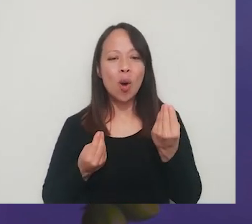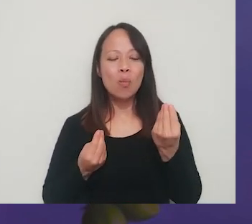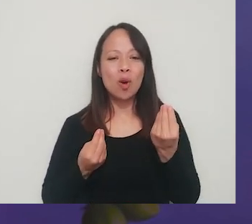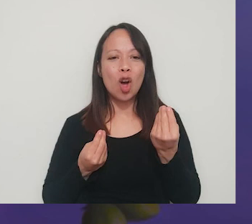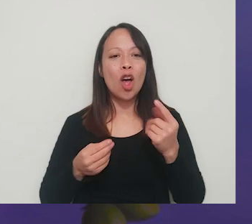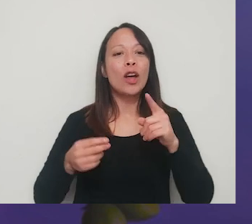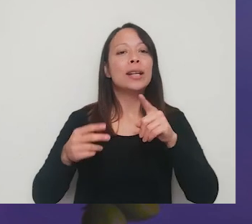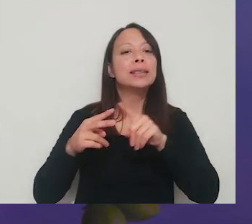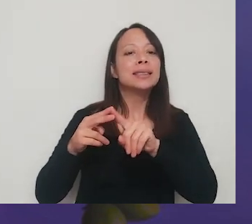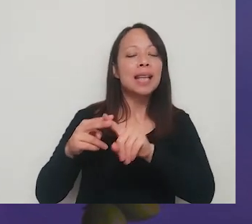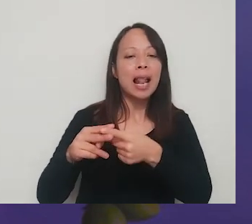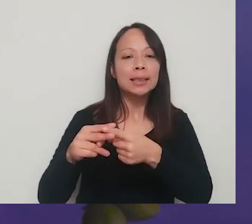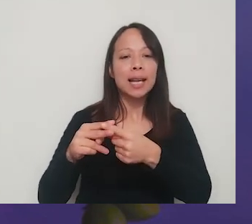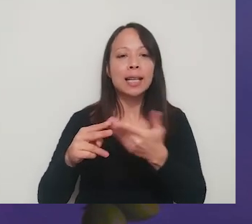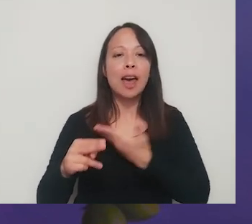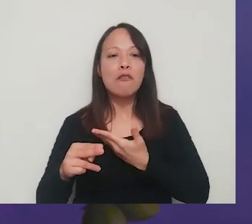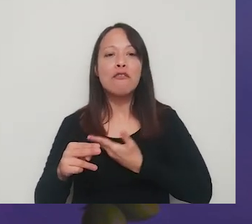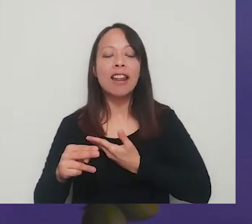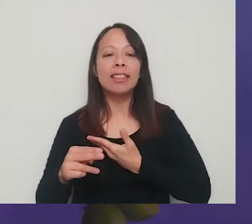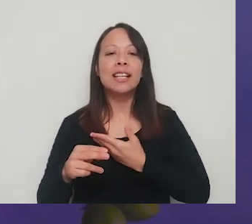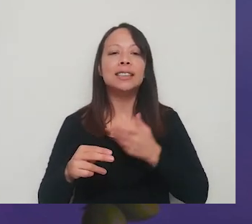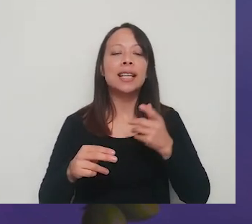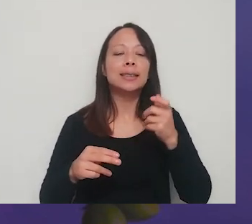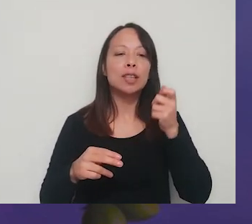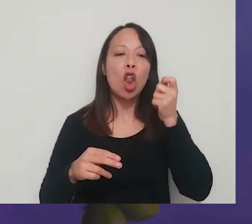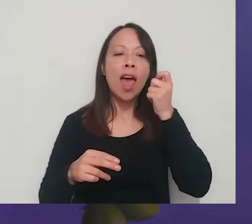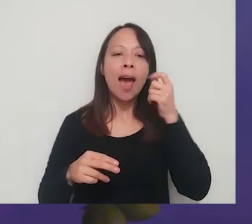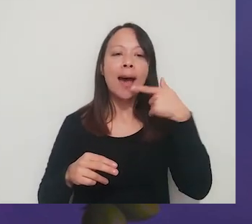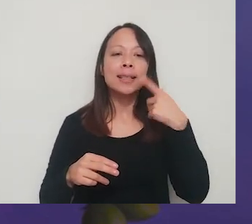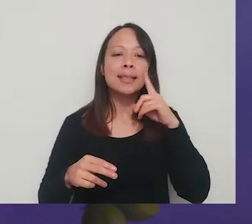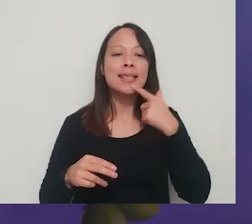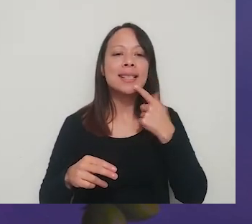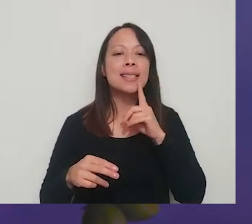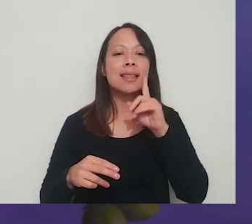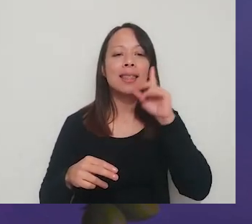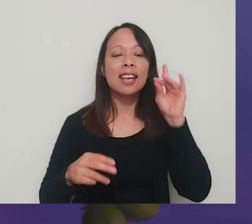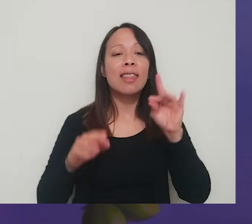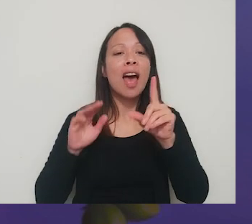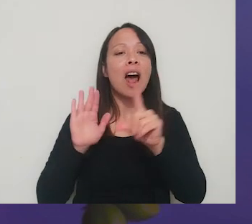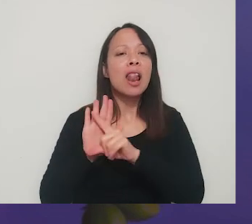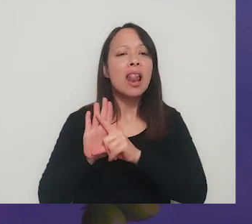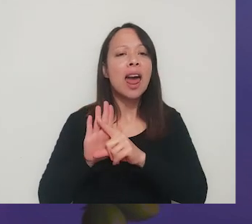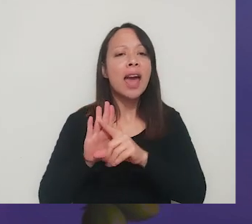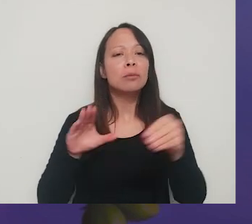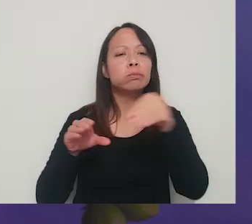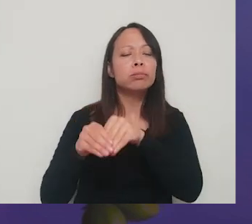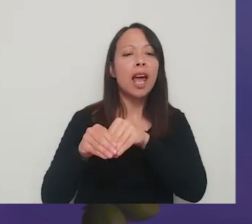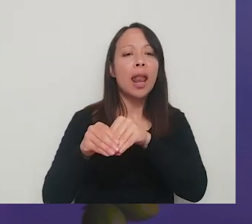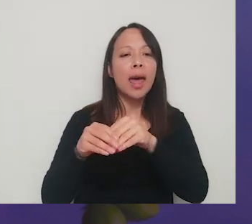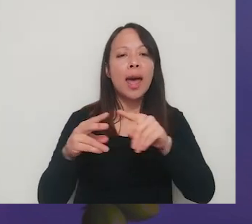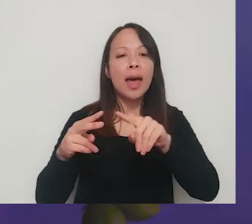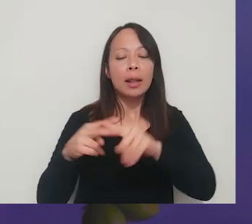autoridad de aplicación de las técnicas de reproducción humana asistida, incorpore expresamente en la legislación al diagnóstico